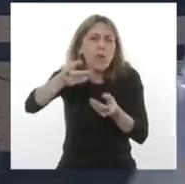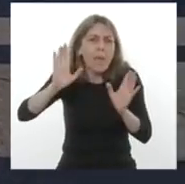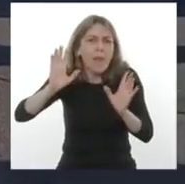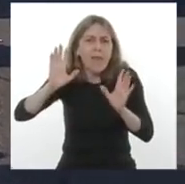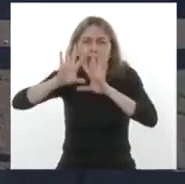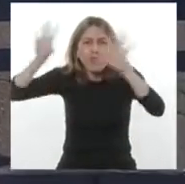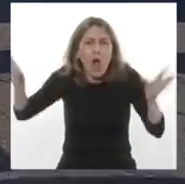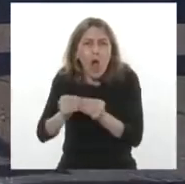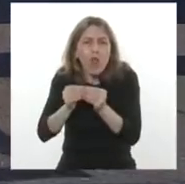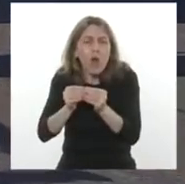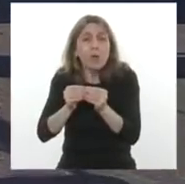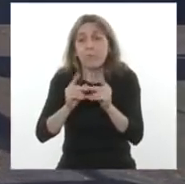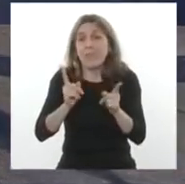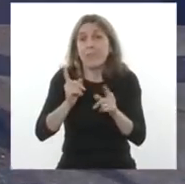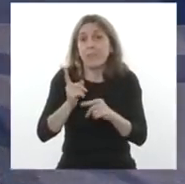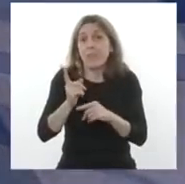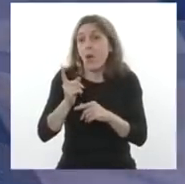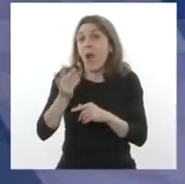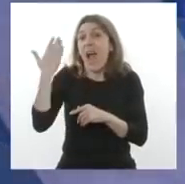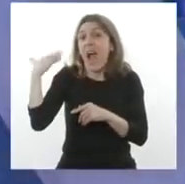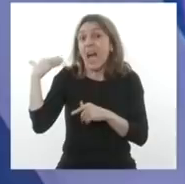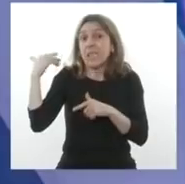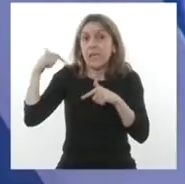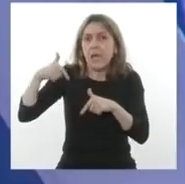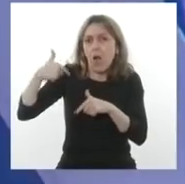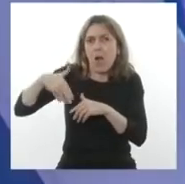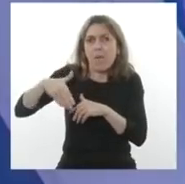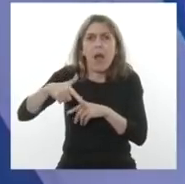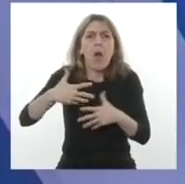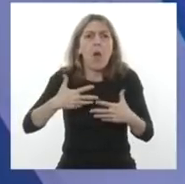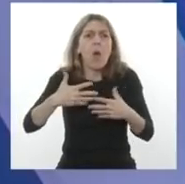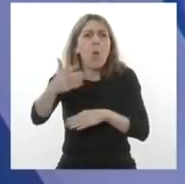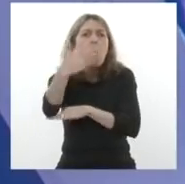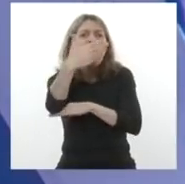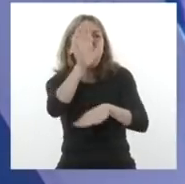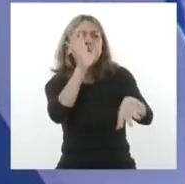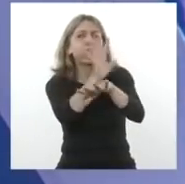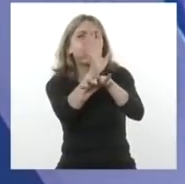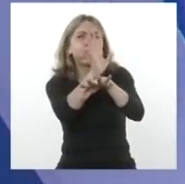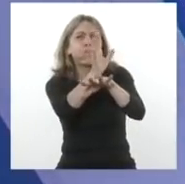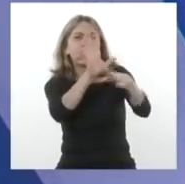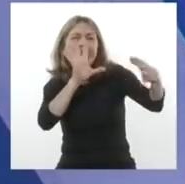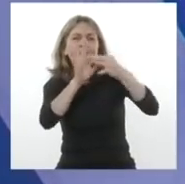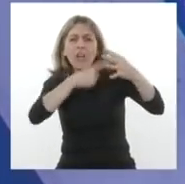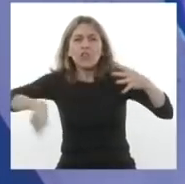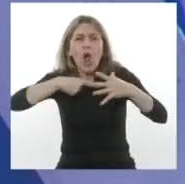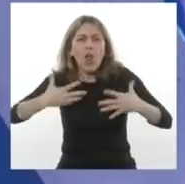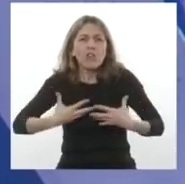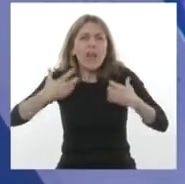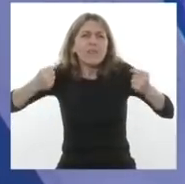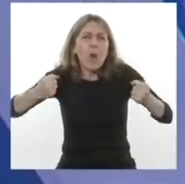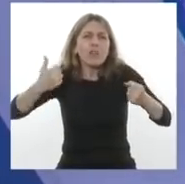Hoy, como ayer, la bandera es símbolo del esfuerzo colectivo para la construcción de la patria entre todas y